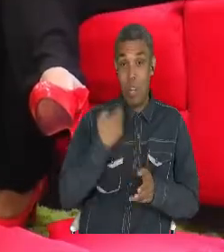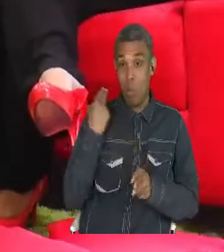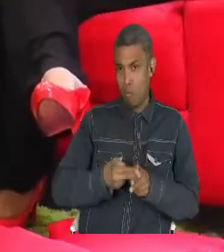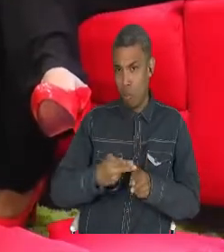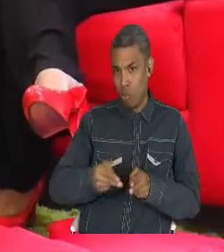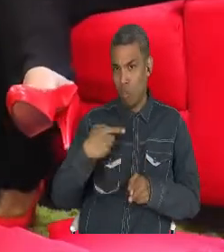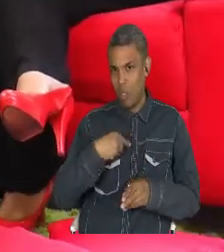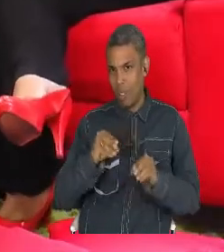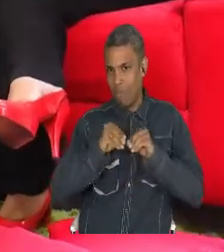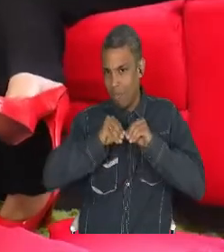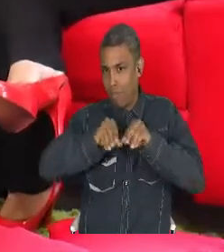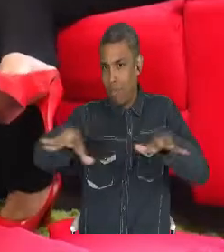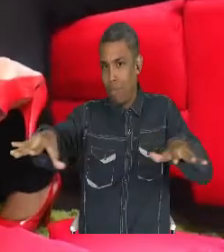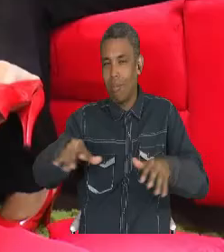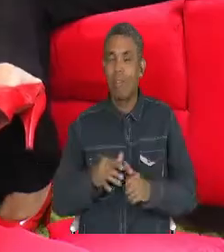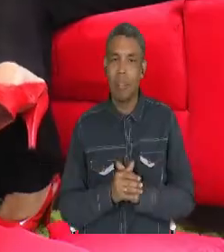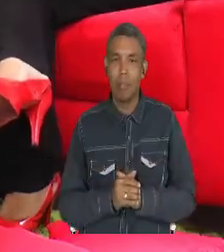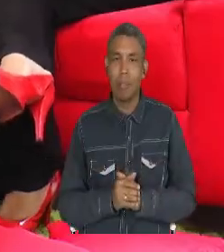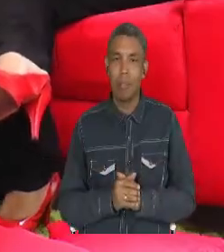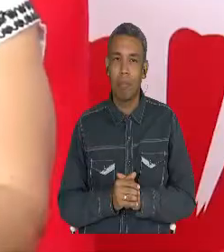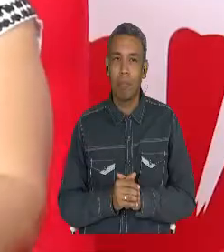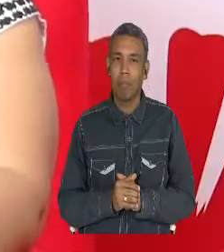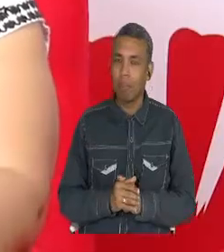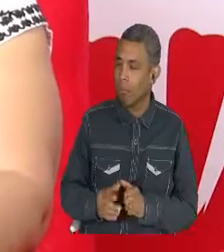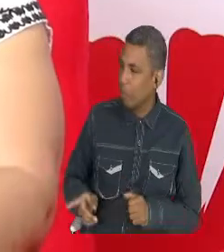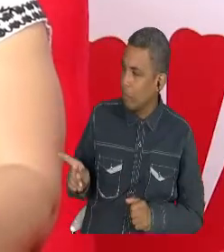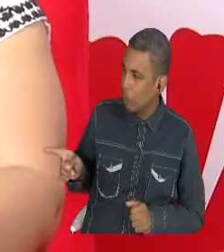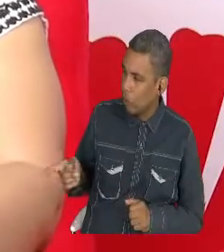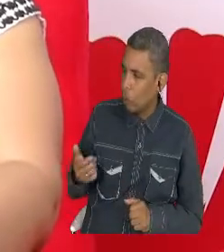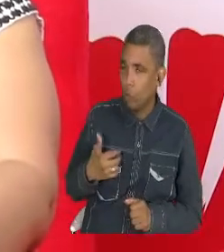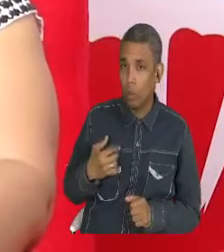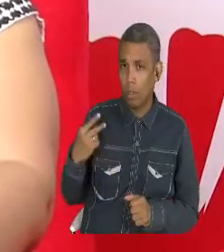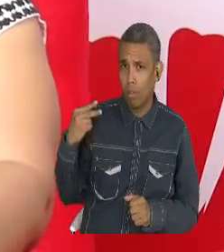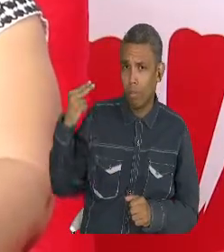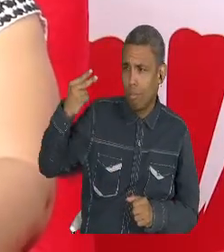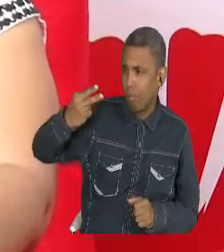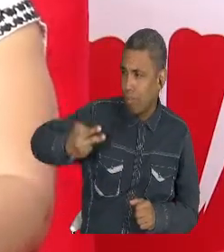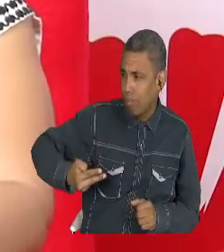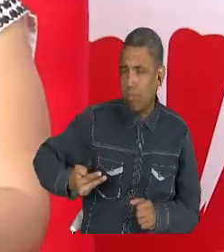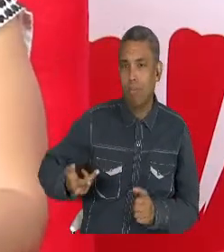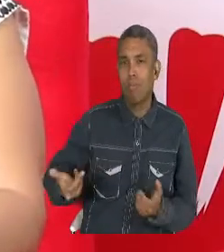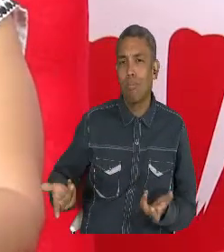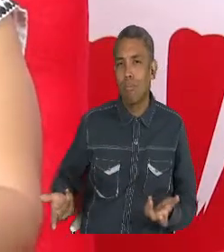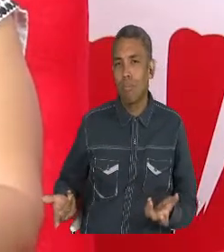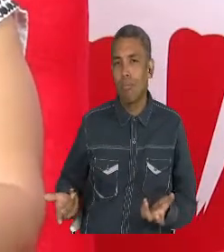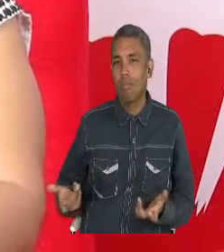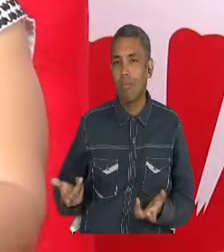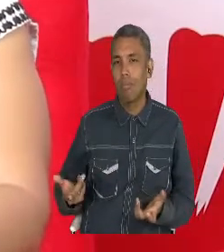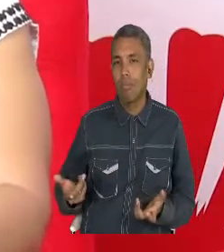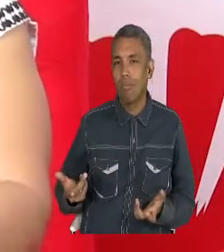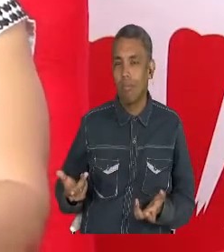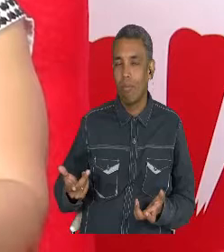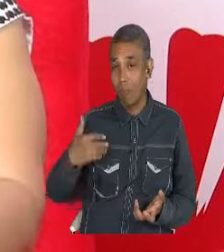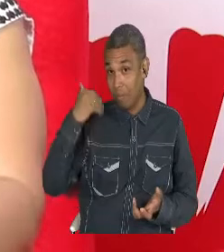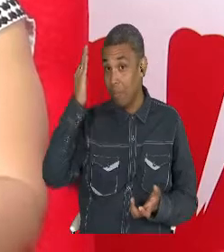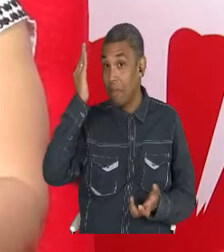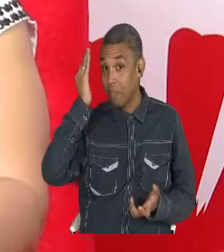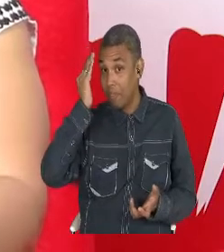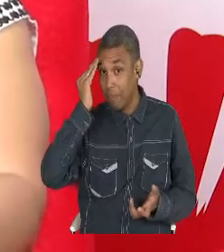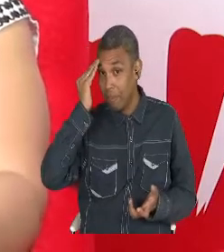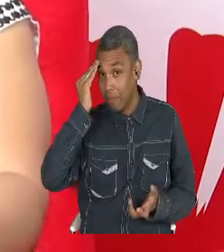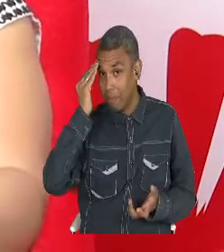esta hija de nuestra ciudad, ¿cuál ha sido ese recorrido? Bueno, ya sabemos que tuvo unas presentaciones o un acompañamiento